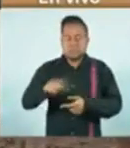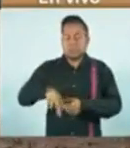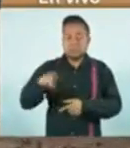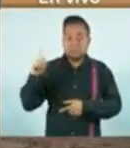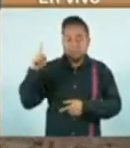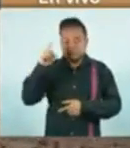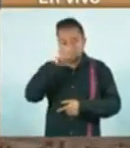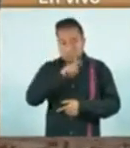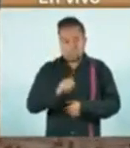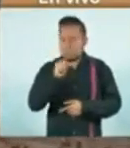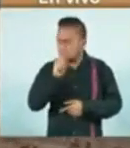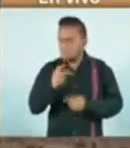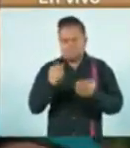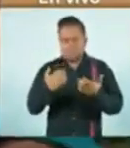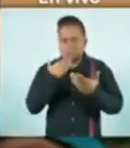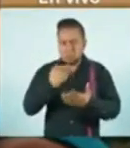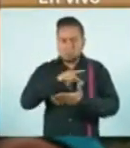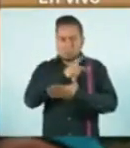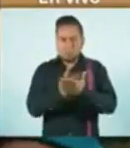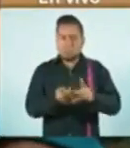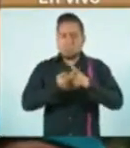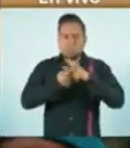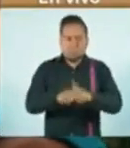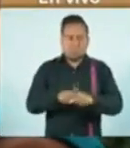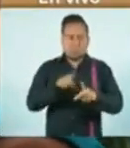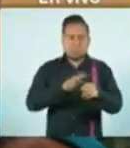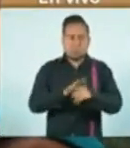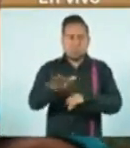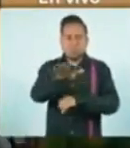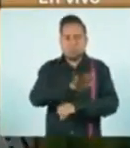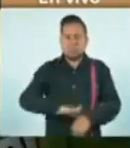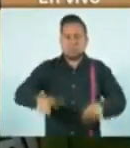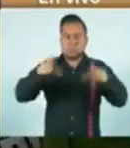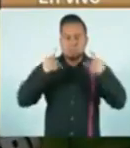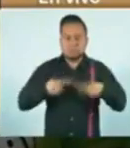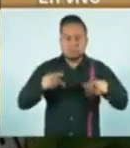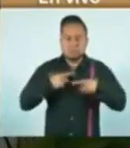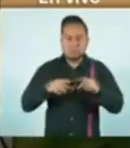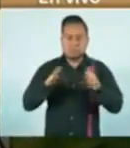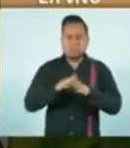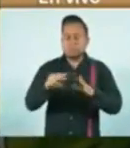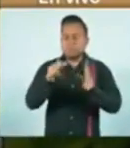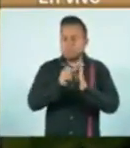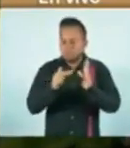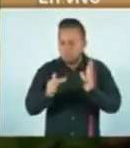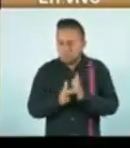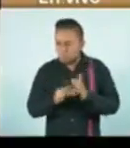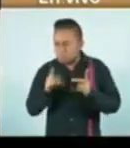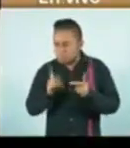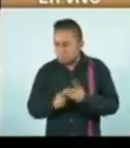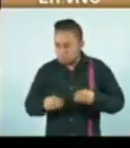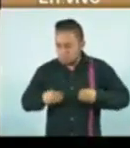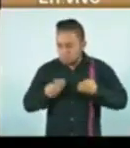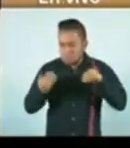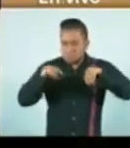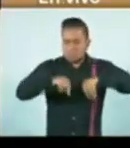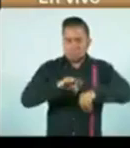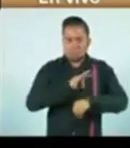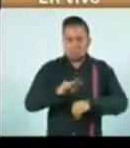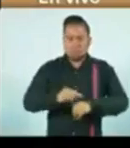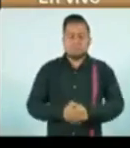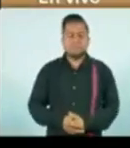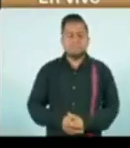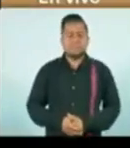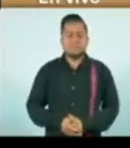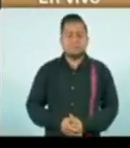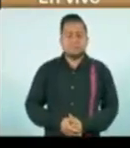y bueno, operar este programa, lograr que las personas que le dan vida a Huatulco tengan donde vivir. Pero hoy por